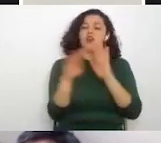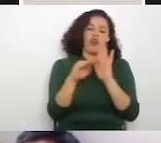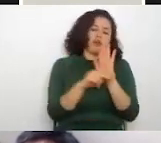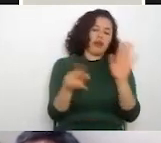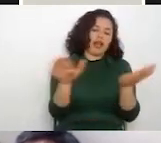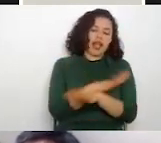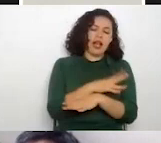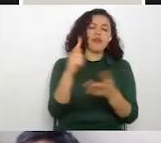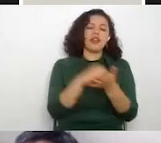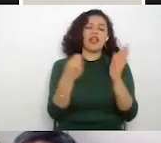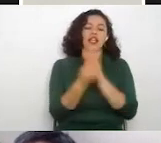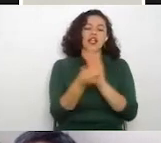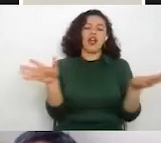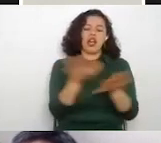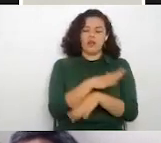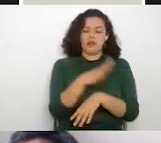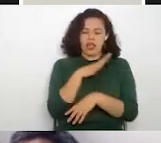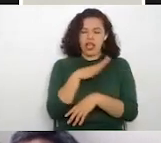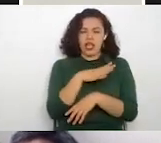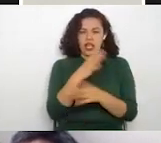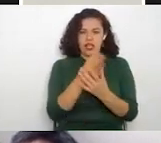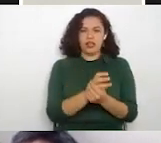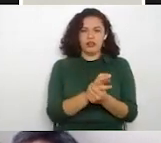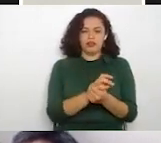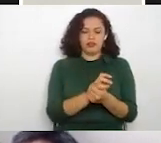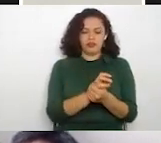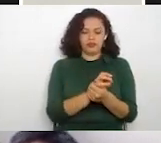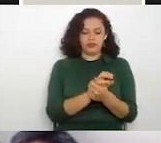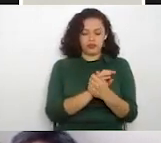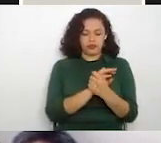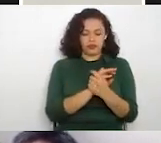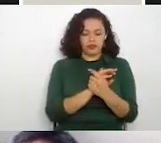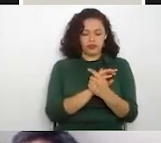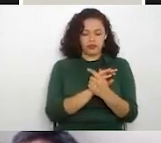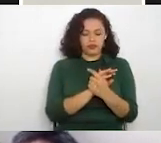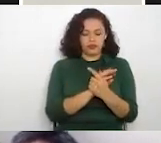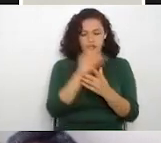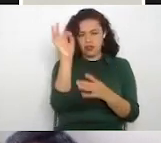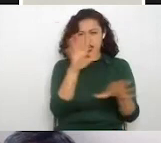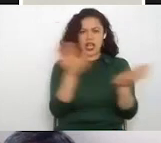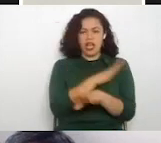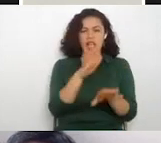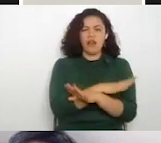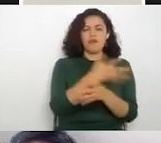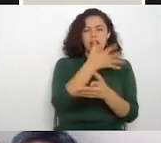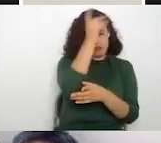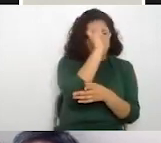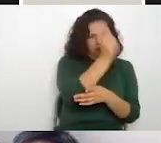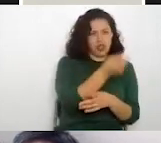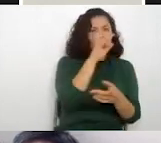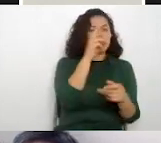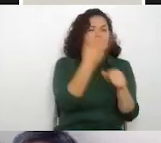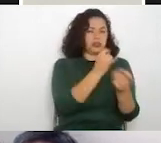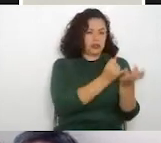cambios técnicos, que esos cambios técnicos puede ser un cambio en la estructura o un cambio en la definición de